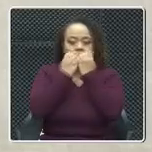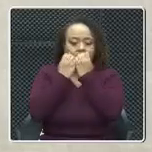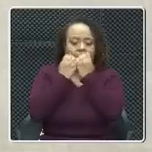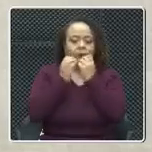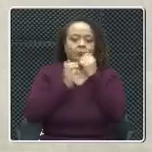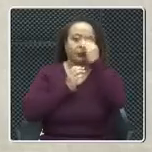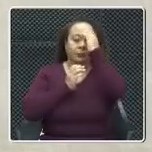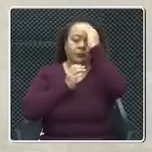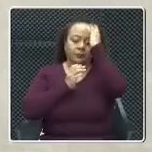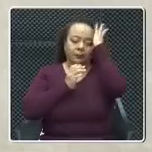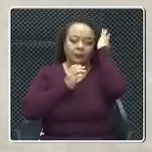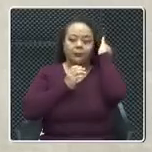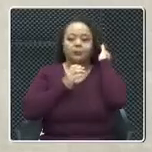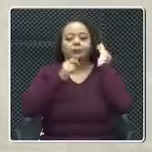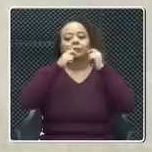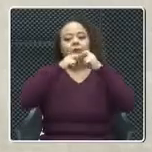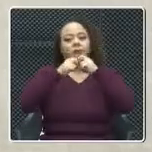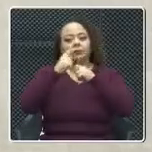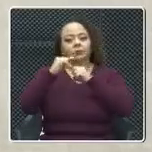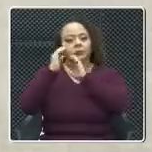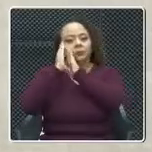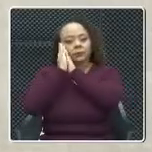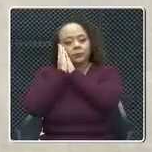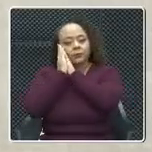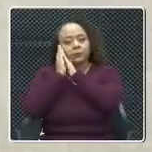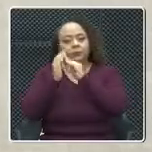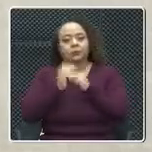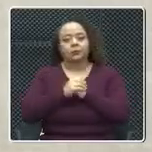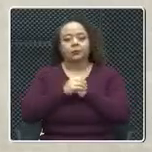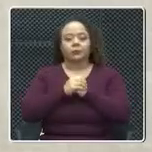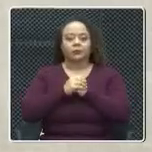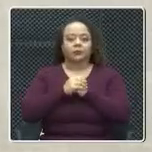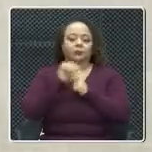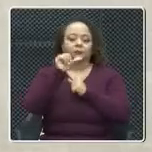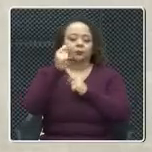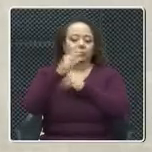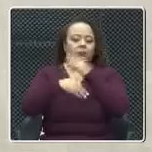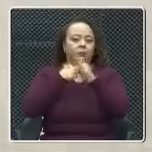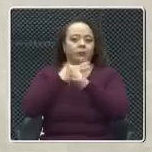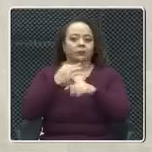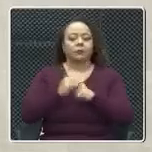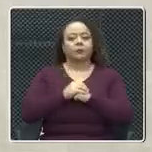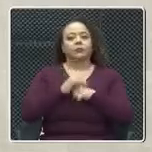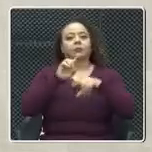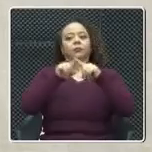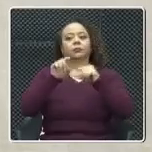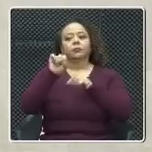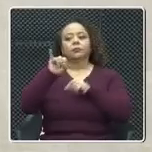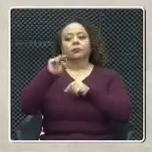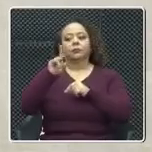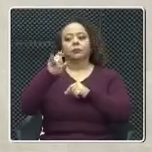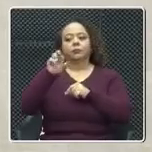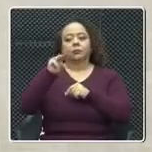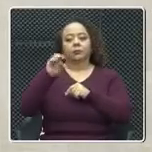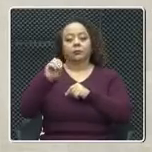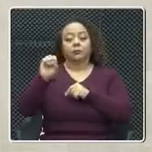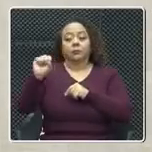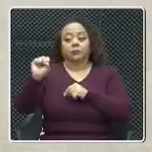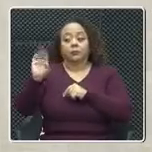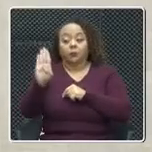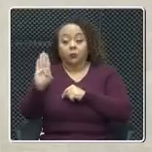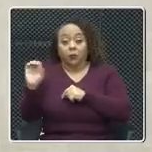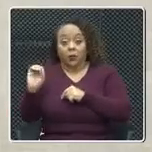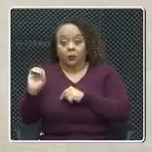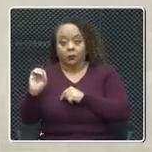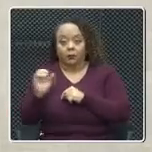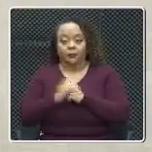¿verdad? Trastornos del sueño, por ejemplo, ¿verdad? Otro tipo de alteraciones, pero el síndrome de burnout como tal no